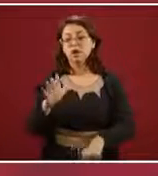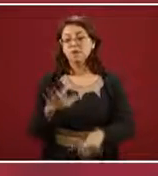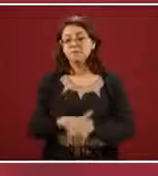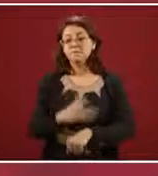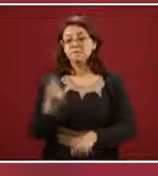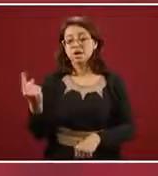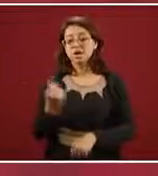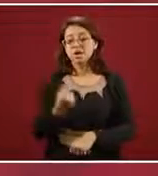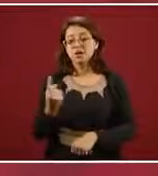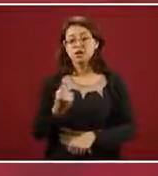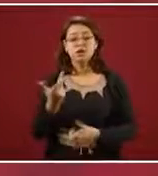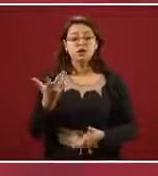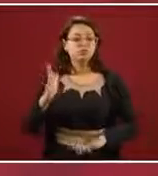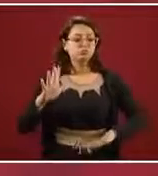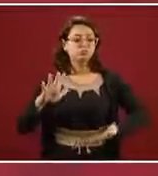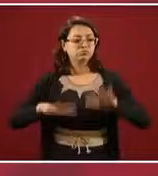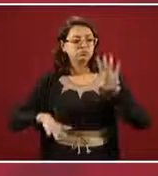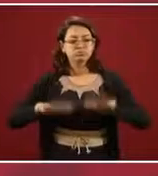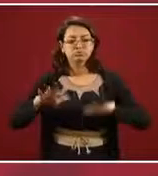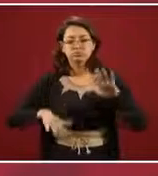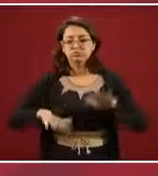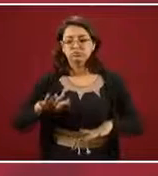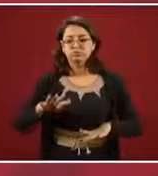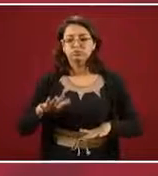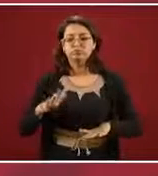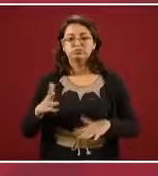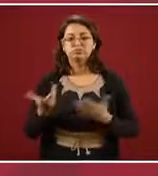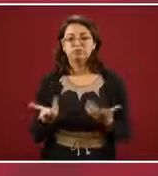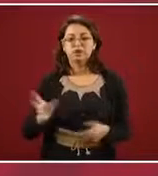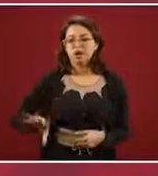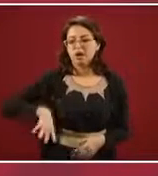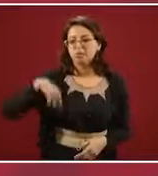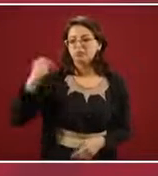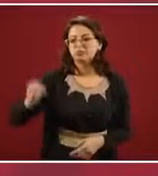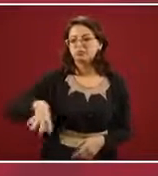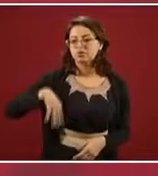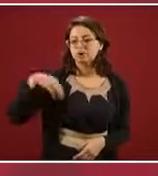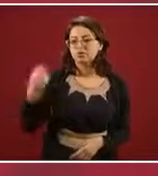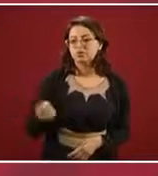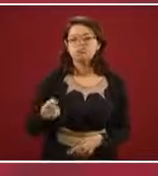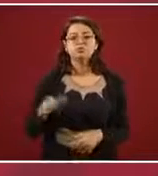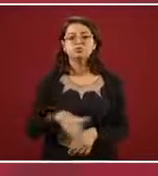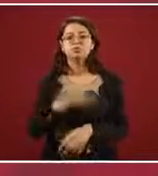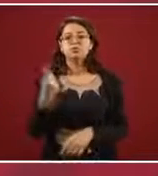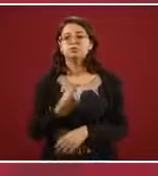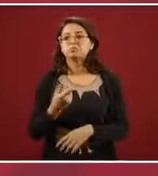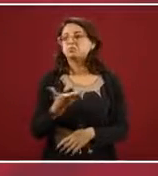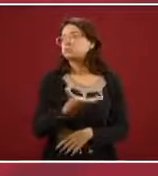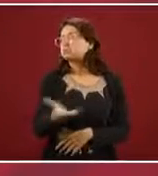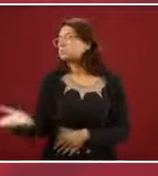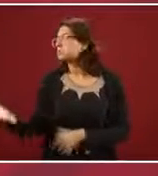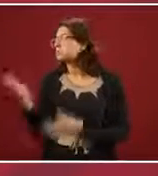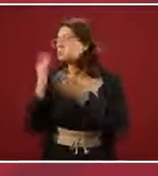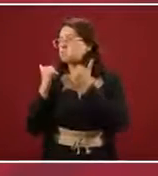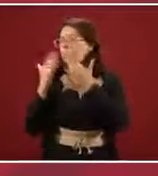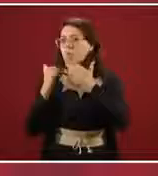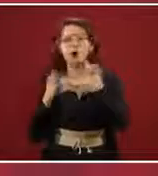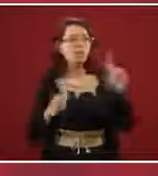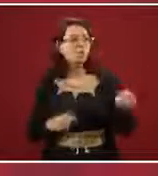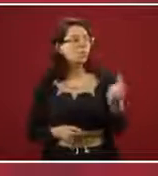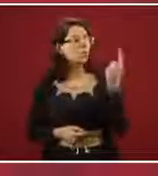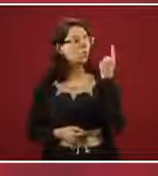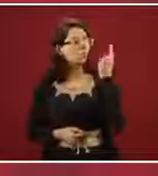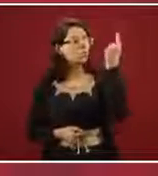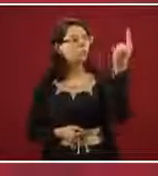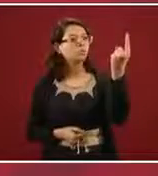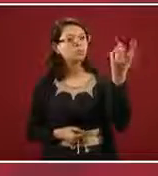porque también a veces los abusos tienen que ver con los monopolios. Una sola